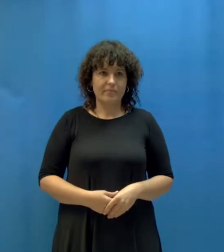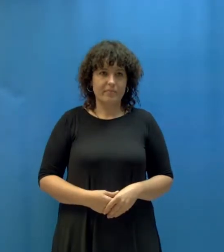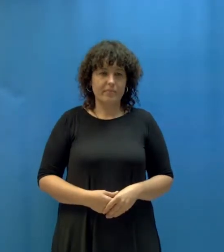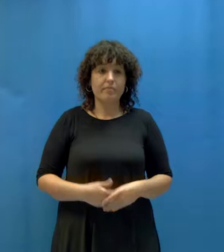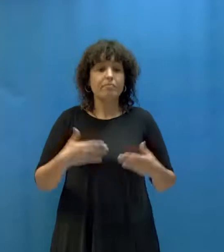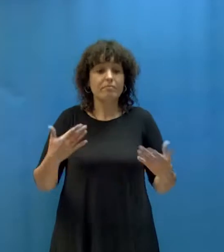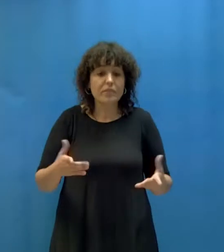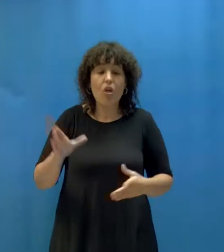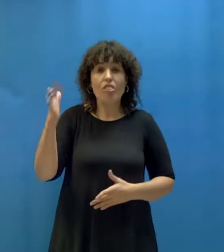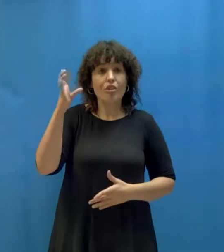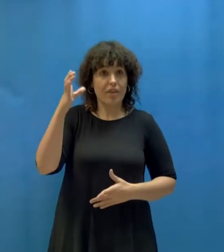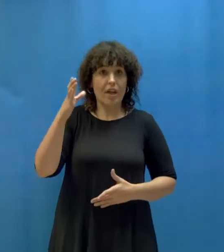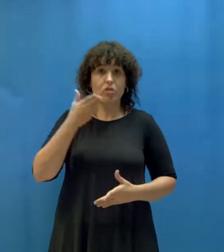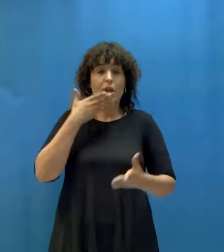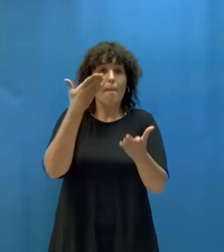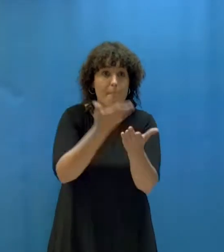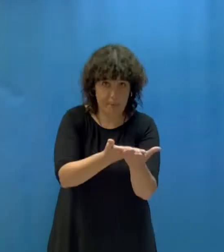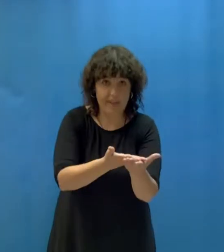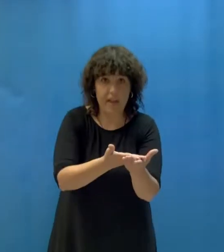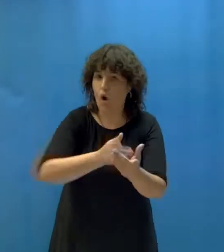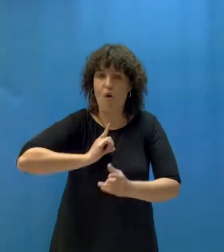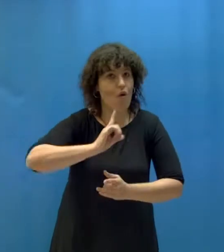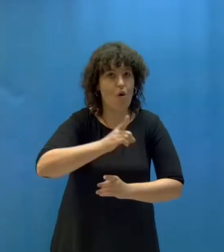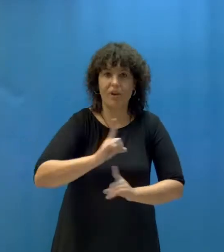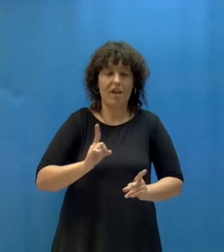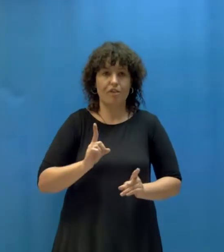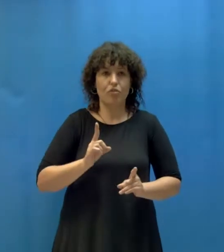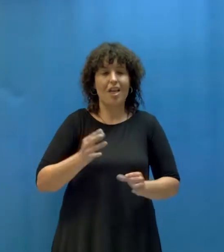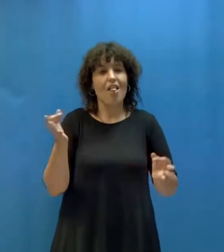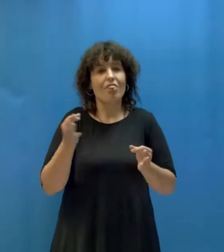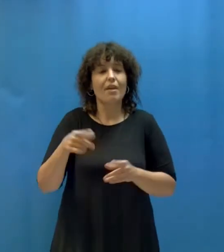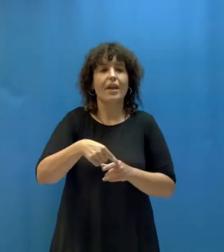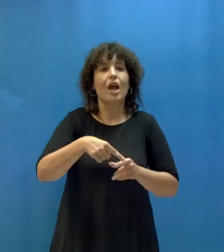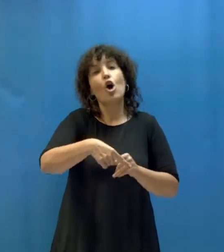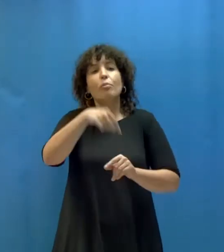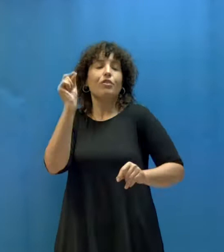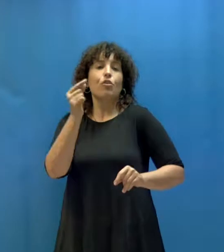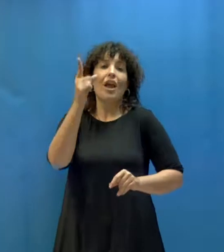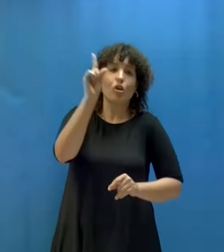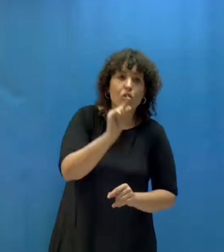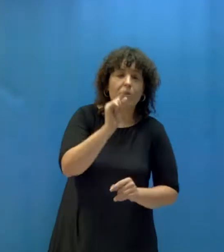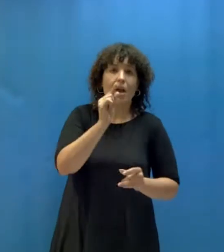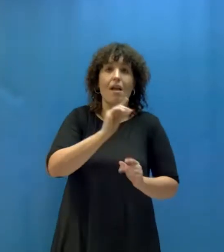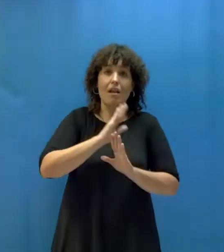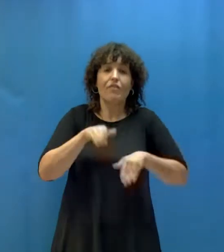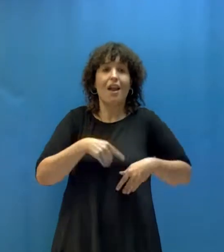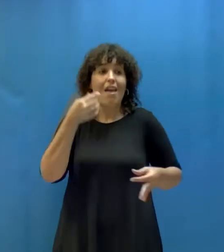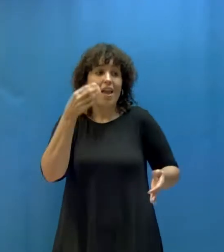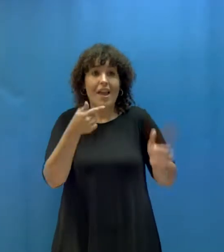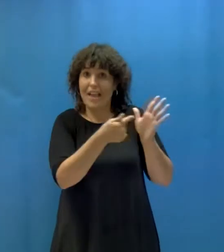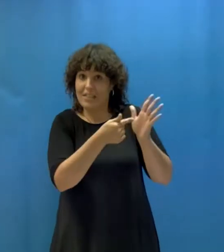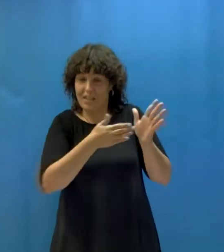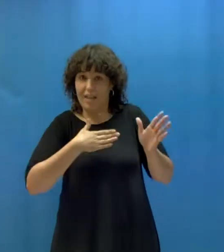Por eso, Ciudadanos pidió por registro que no fuese una obligación, sino una opción más económica. Finalmente, han aceptado nuestra exigencia y no será obligatorio,